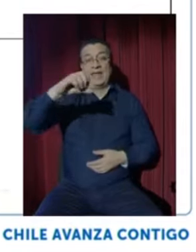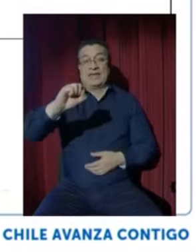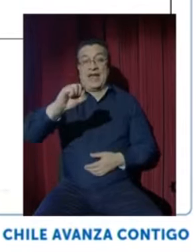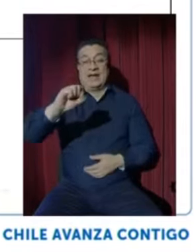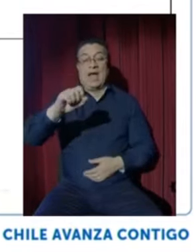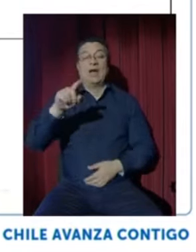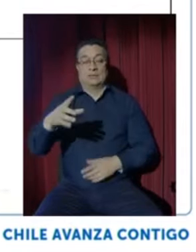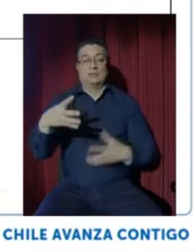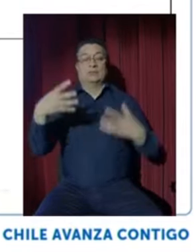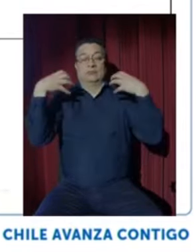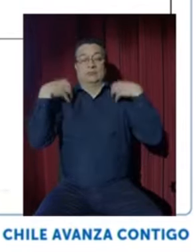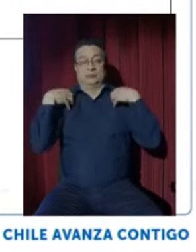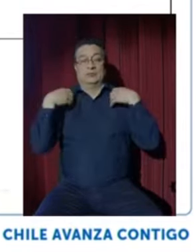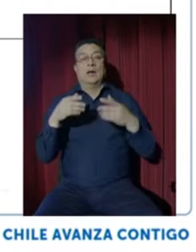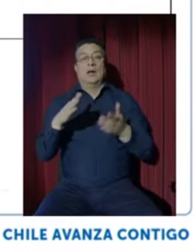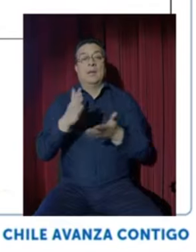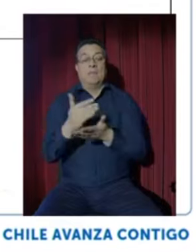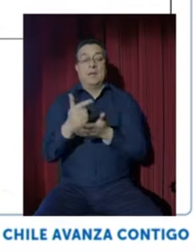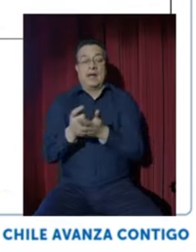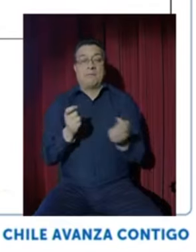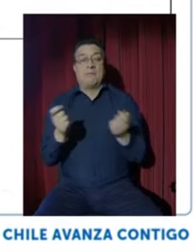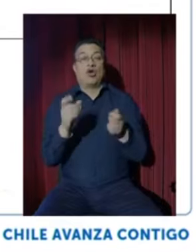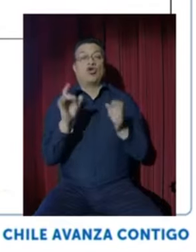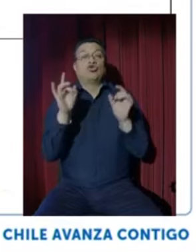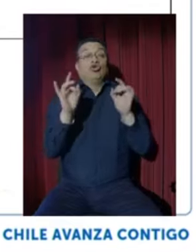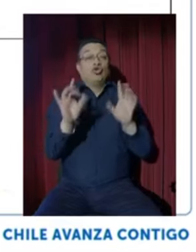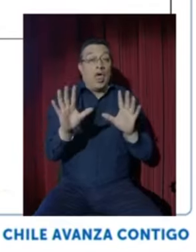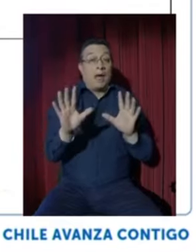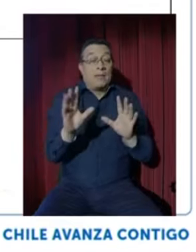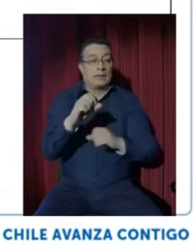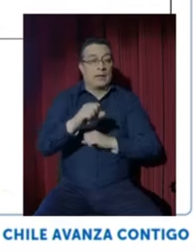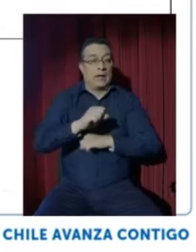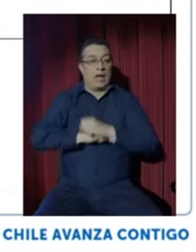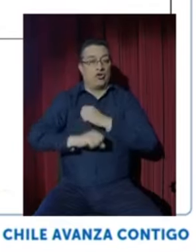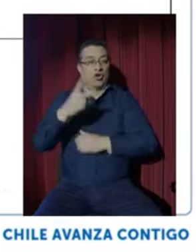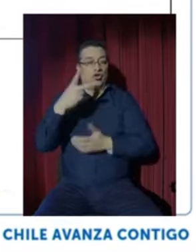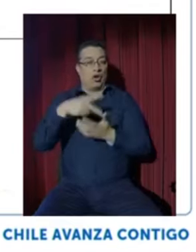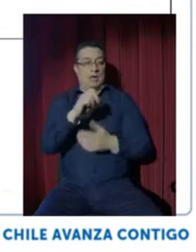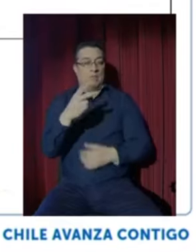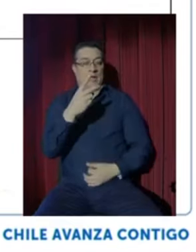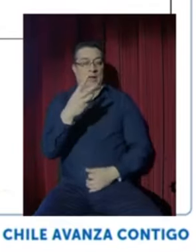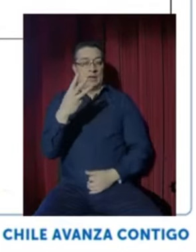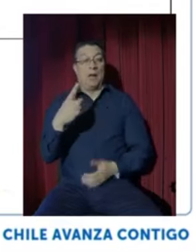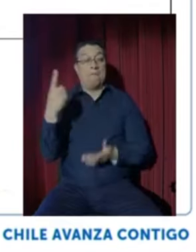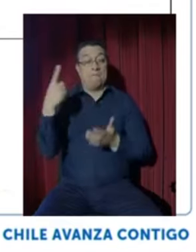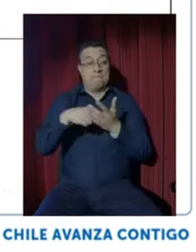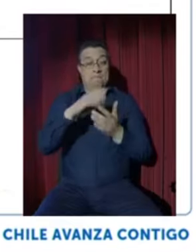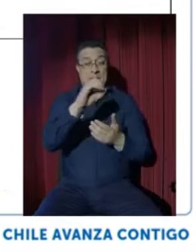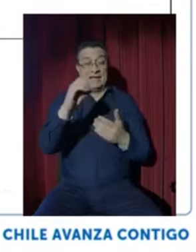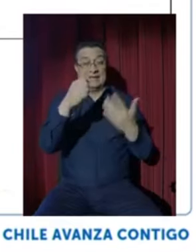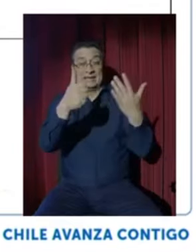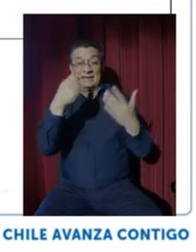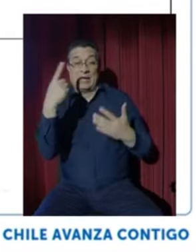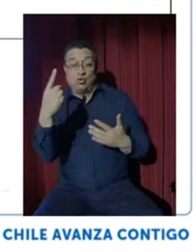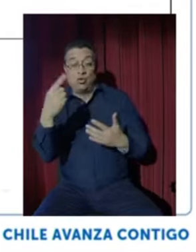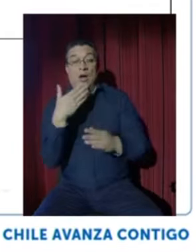bajo administración de los planes de manejo solamente el año 2023 1061 solicitudes